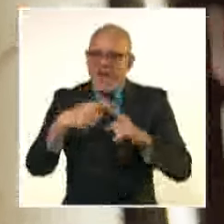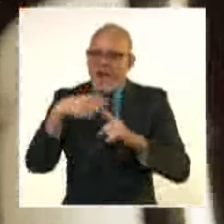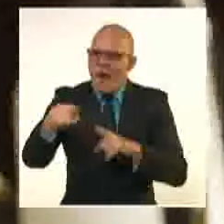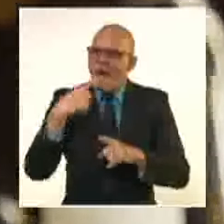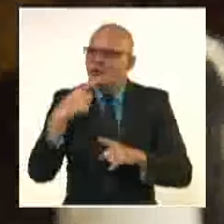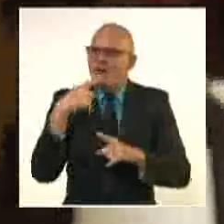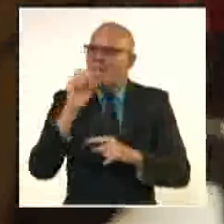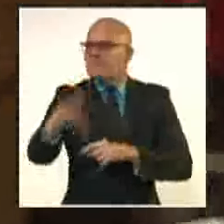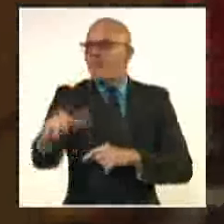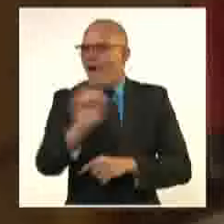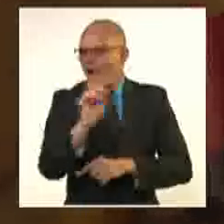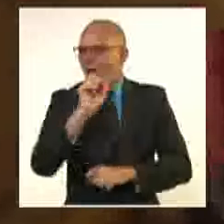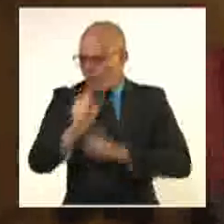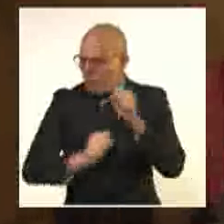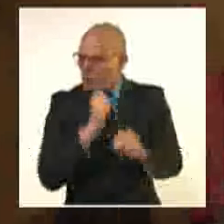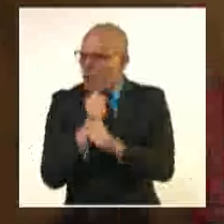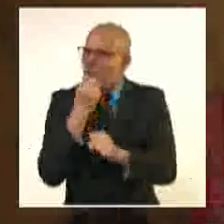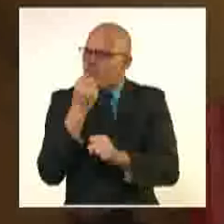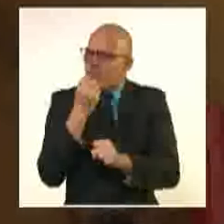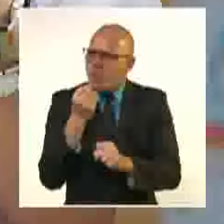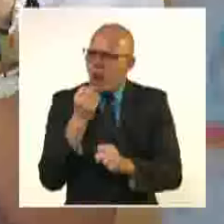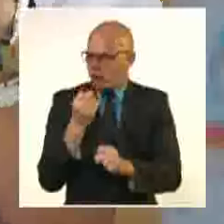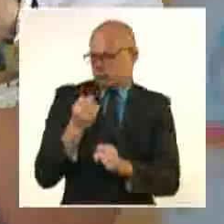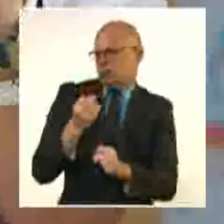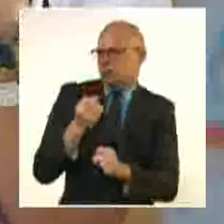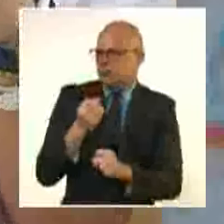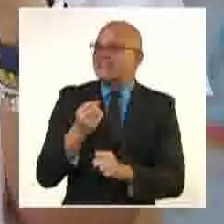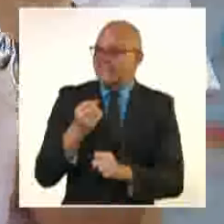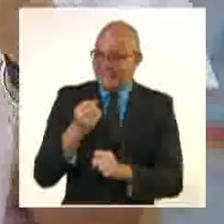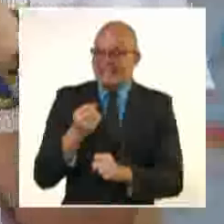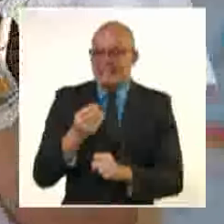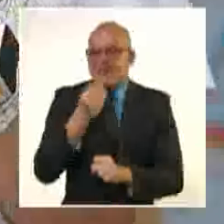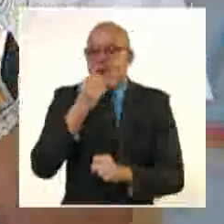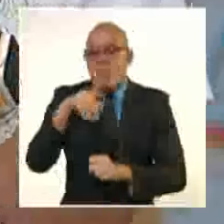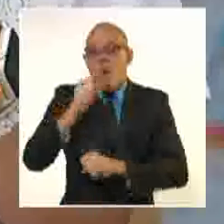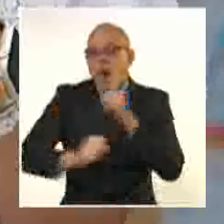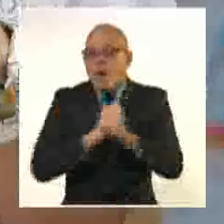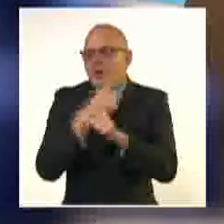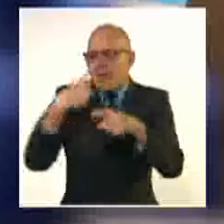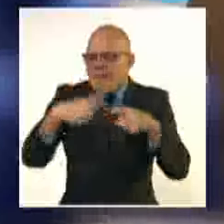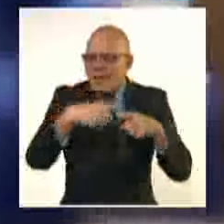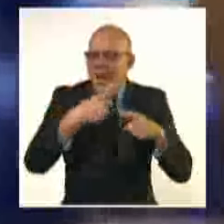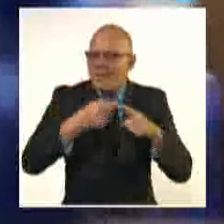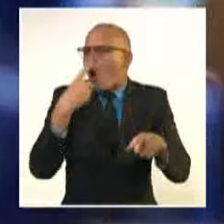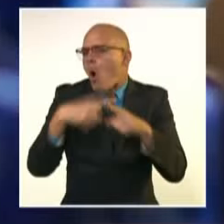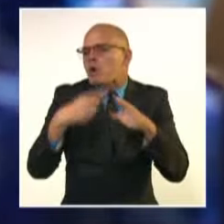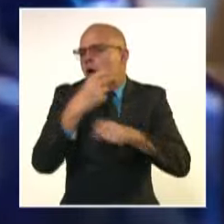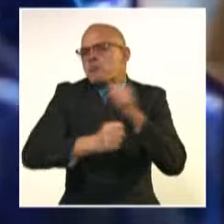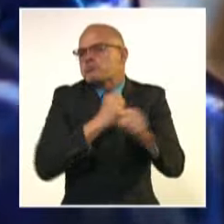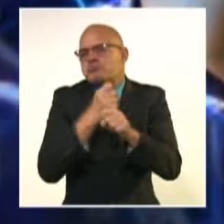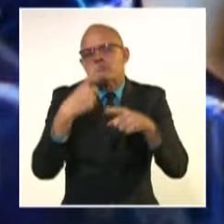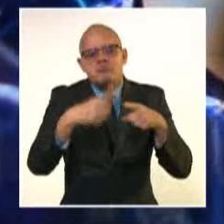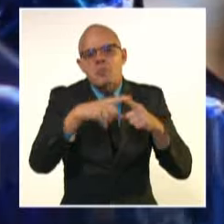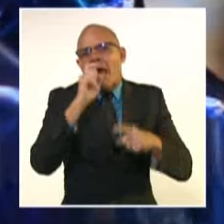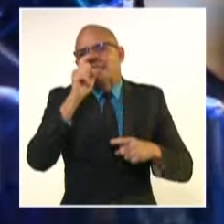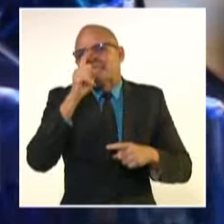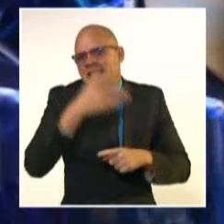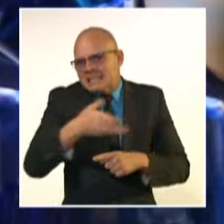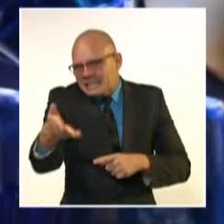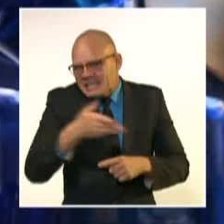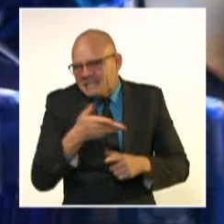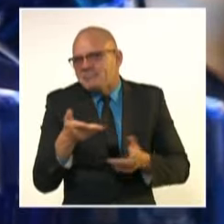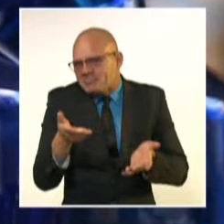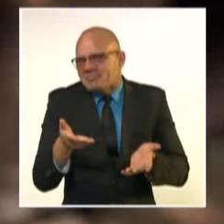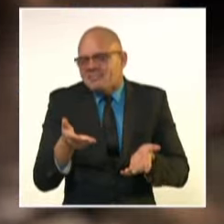prima, como residuos sólidos, entonces se cambia el concepto que se tiene y ya no lo asociaríamos al final de algo, que es lo que pasa cuando llega a